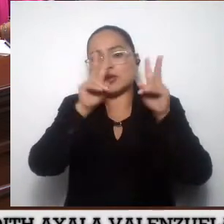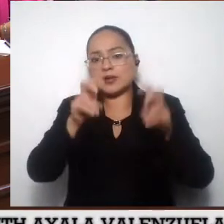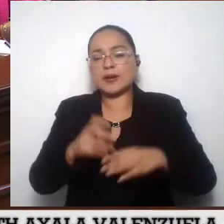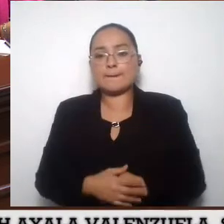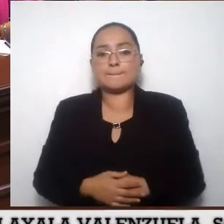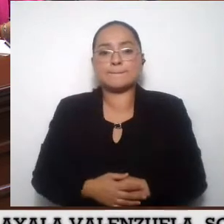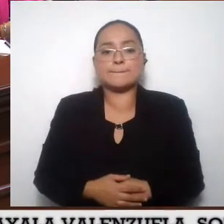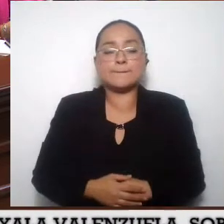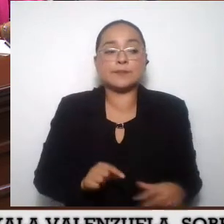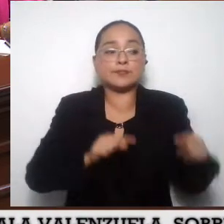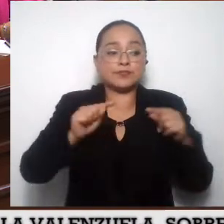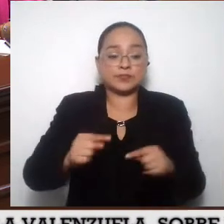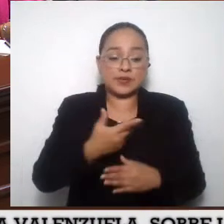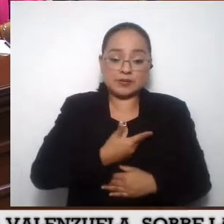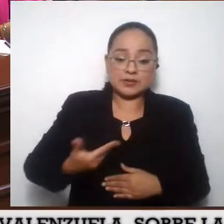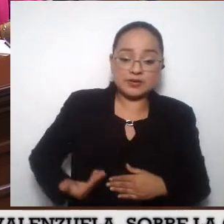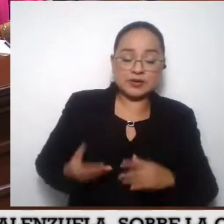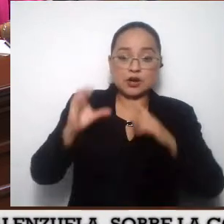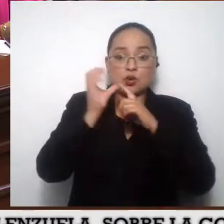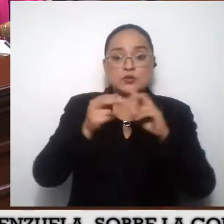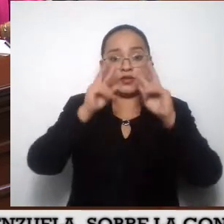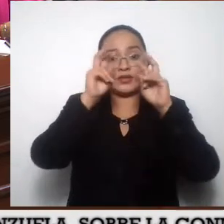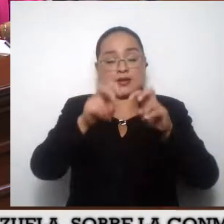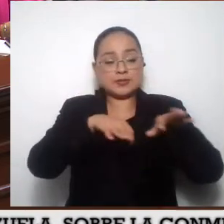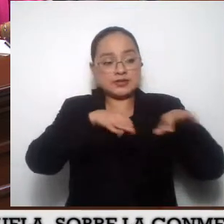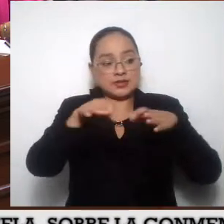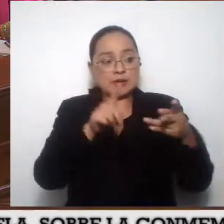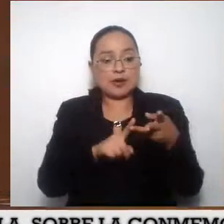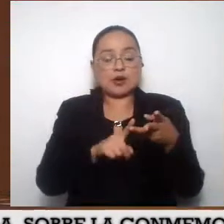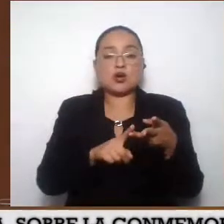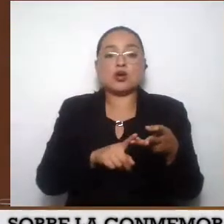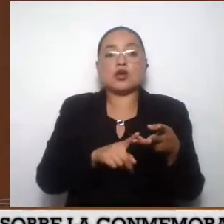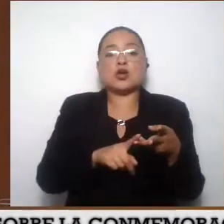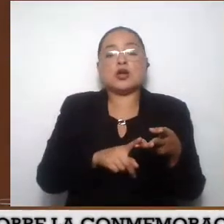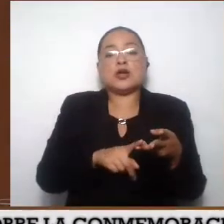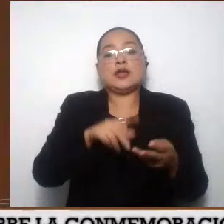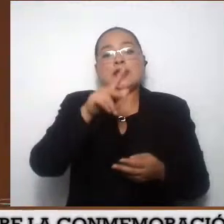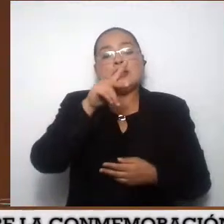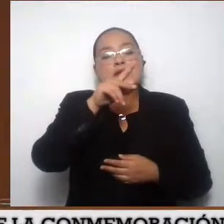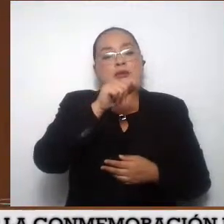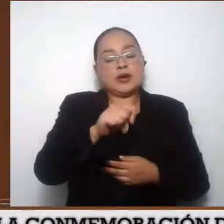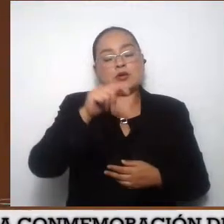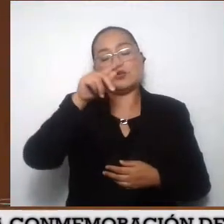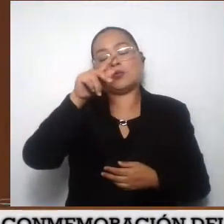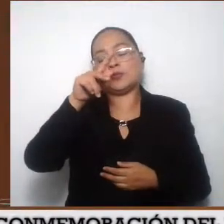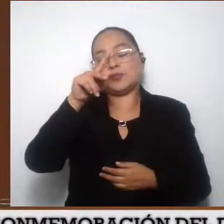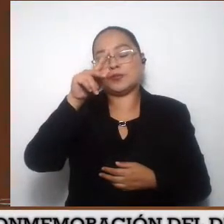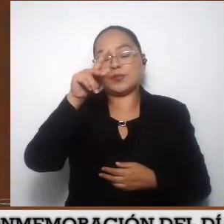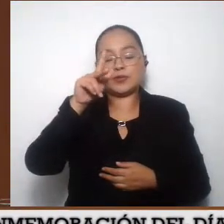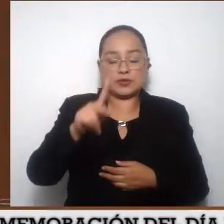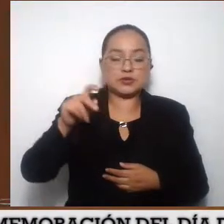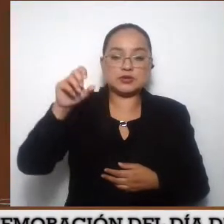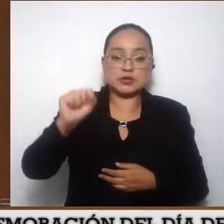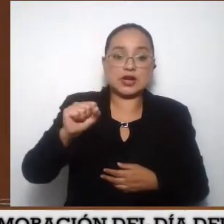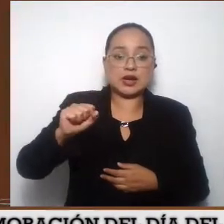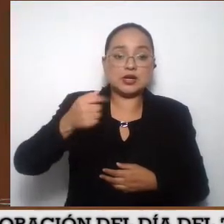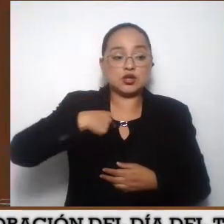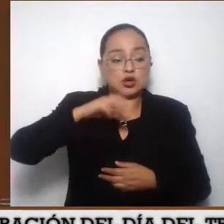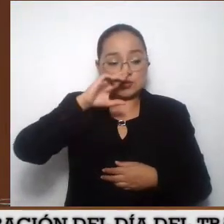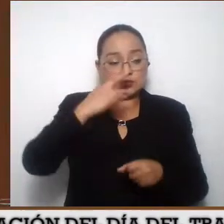presidenta de la Comisión de Asuntos Obreros, de Trabajo y Previsión Social, es mi deber comprometerme con la causa